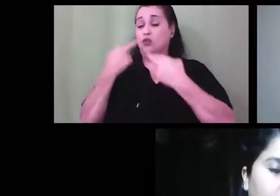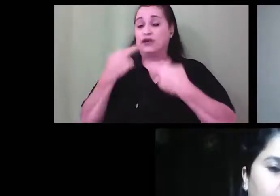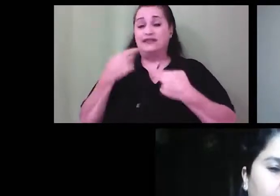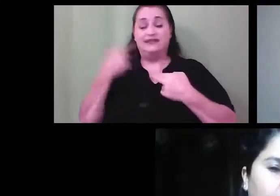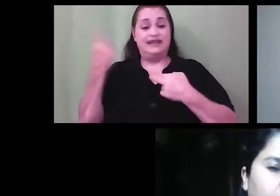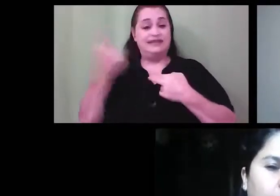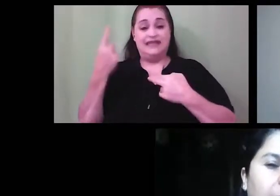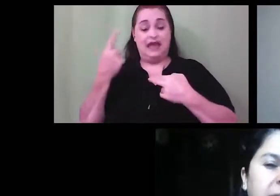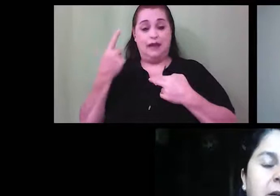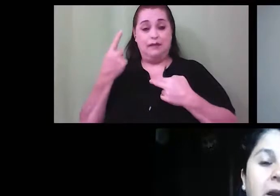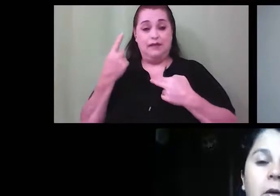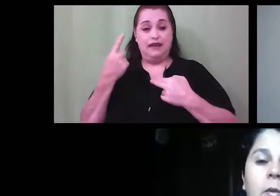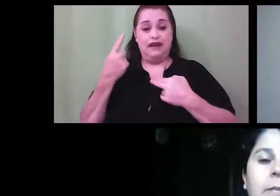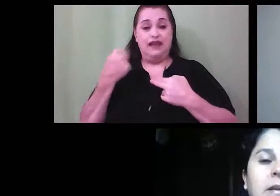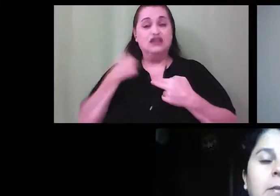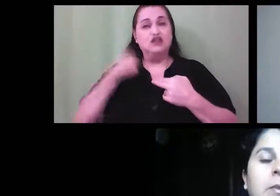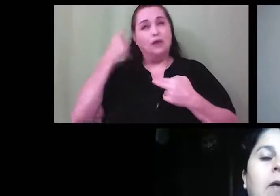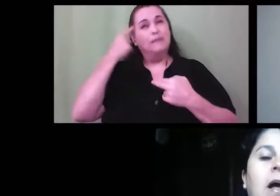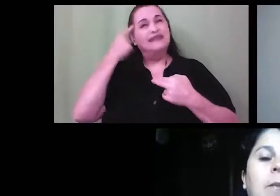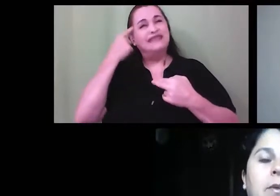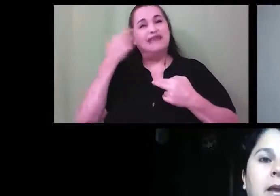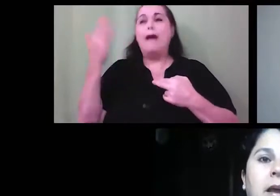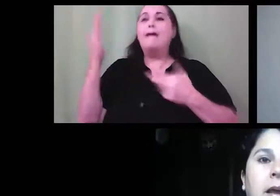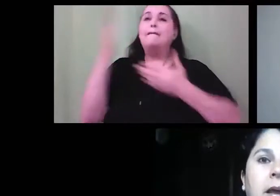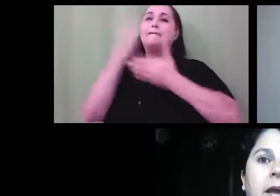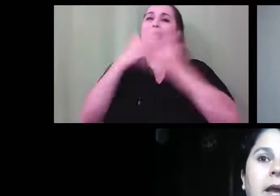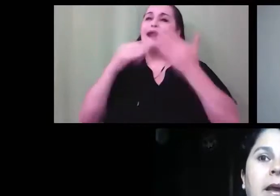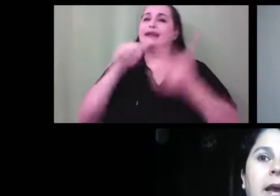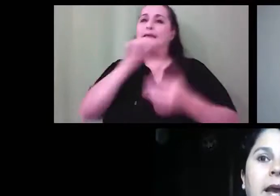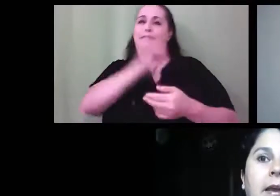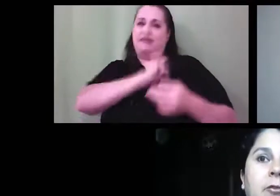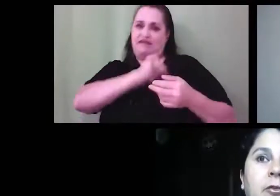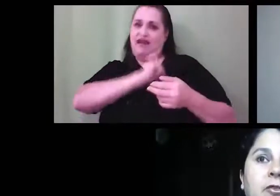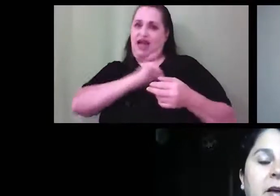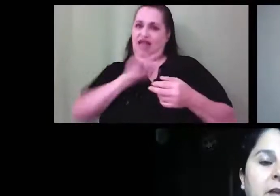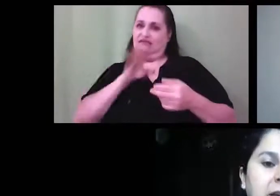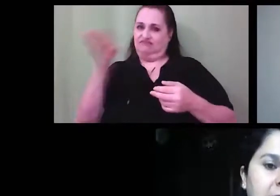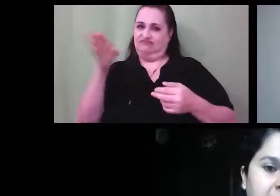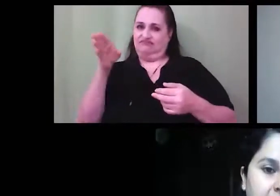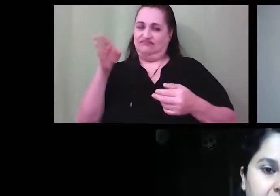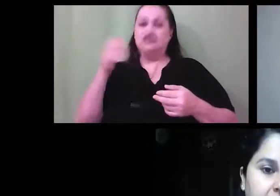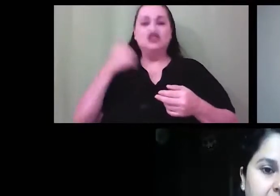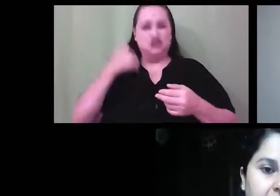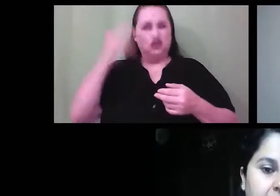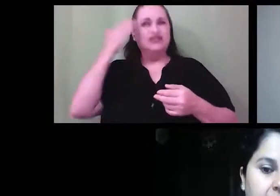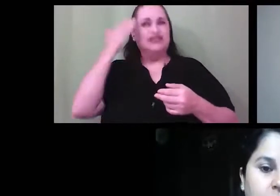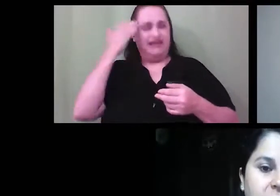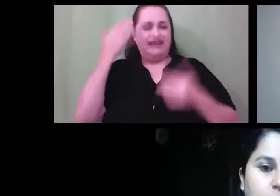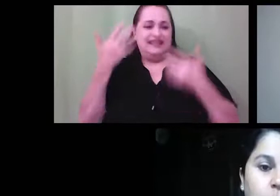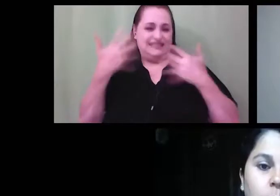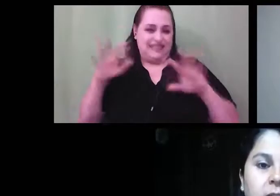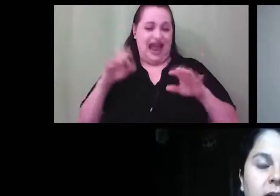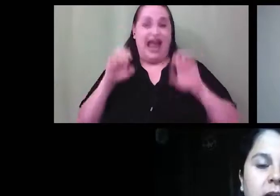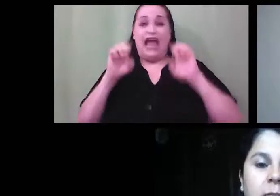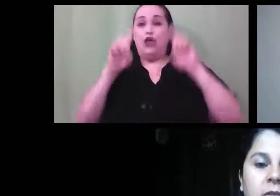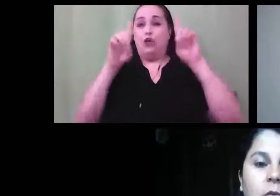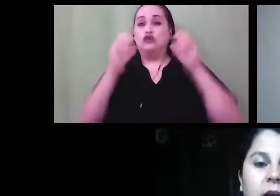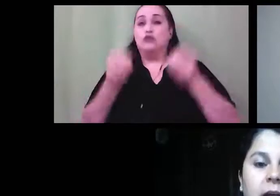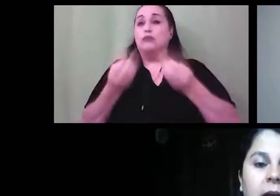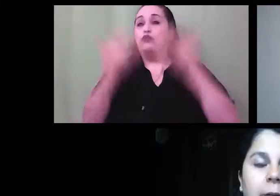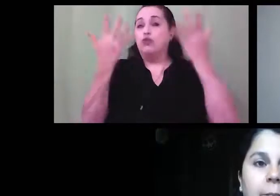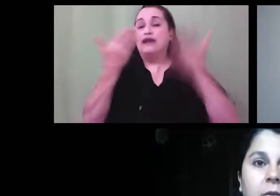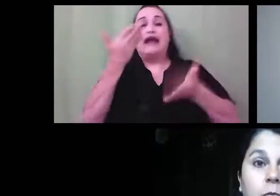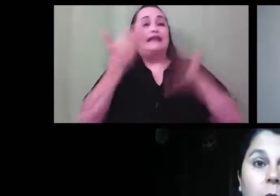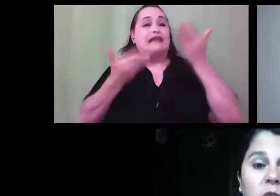digamos, como lo que pensaba era como la parte privada, porque yo sabía ya que la educación pública tal vez